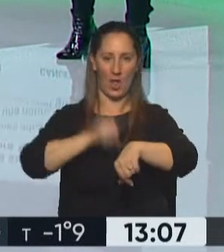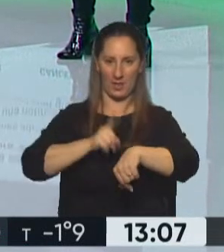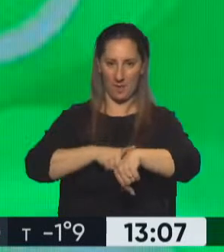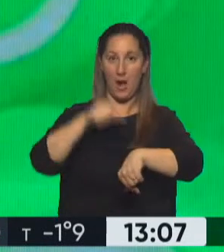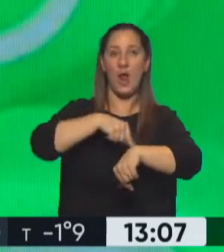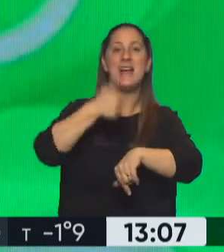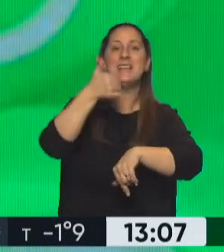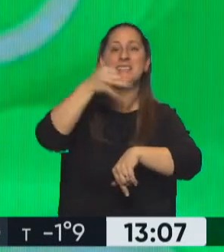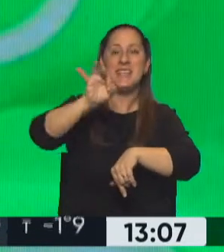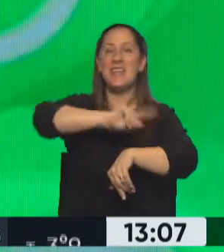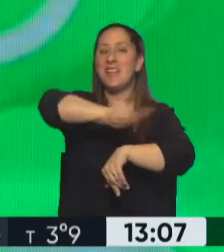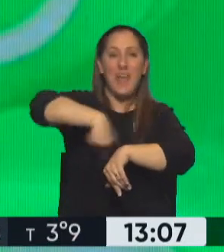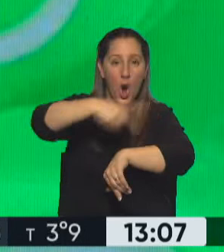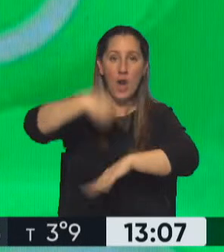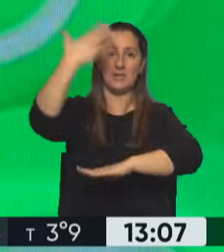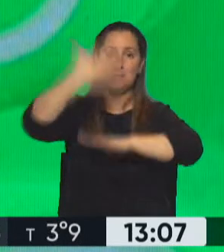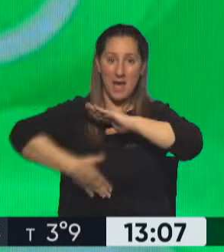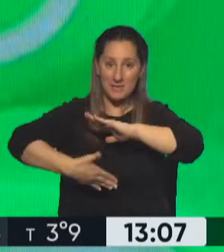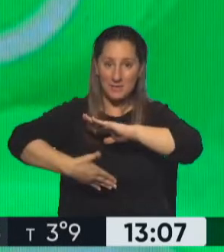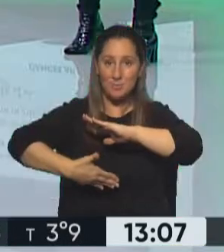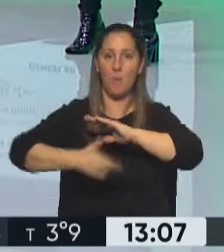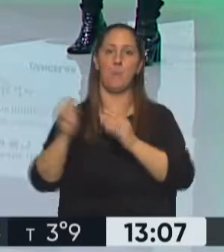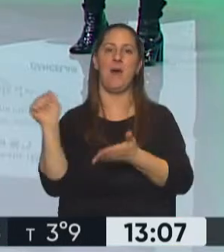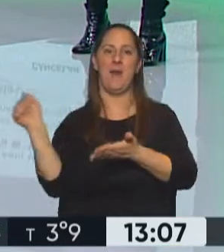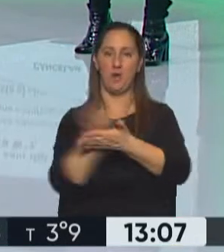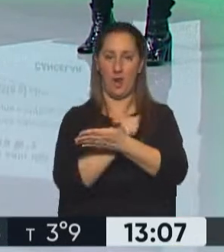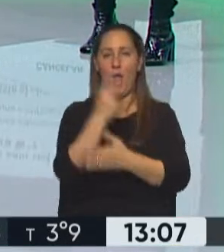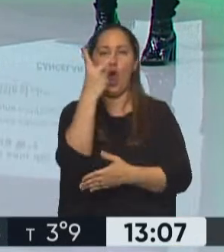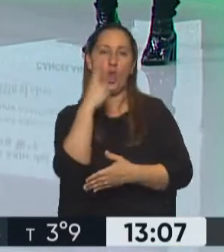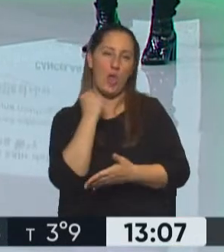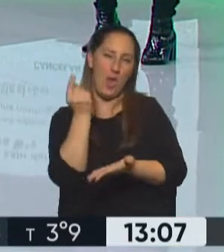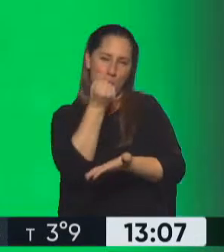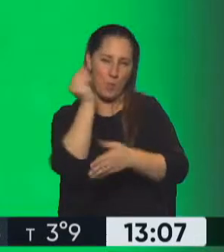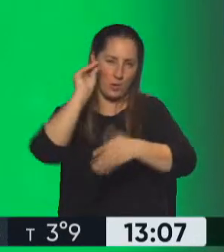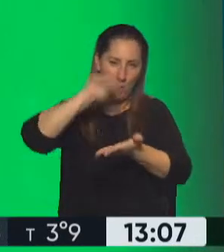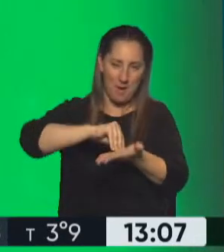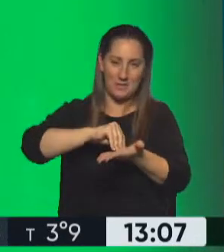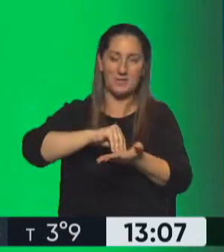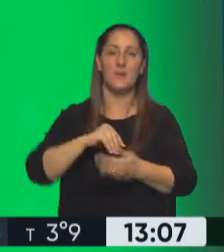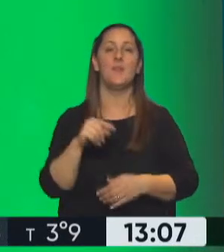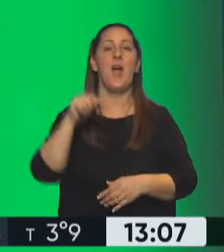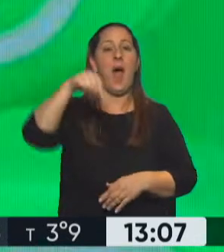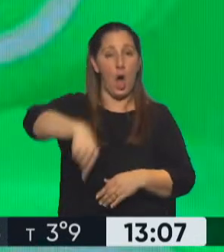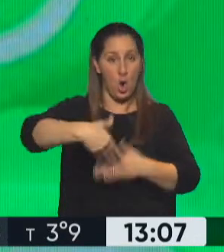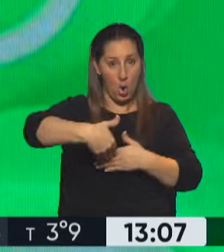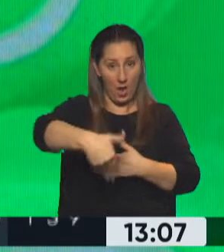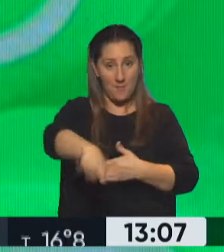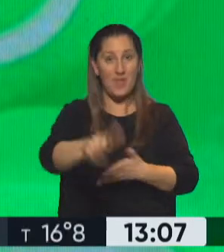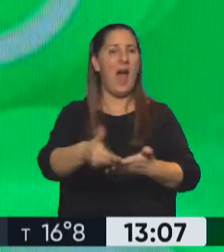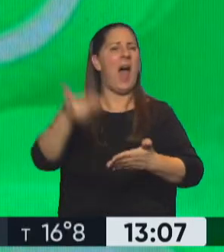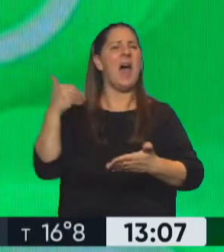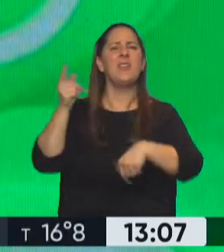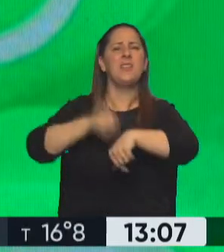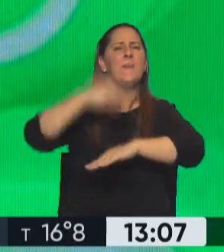borrar un mensaje enviado. Sí. 2 días y un poquito. Sí. ¿Y a partir de ahora? A partir de ahora esto. ¿Y antes